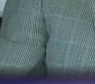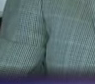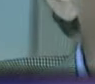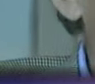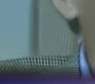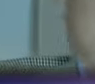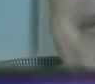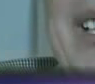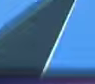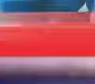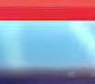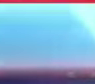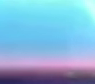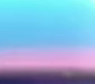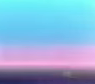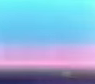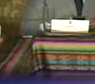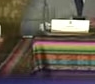ilícito.